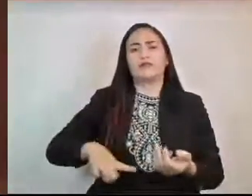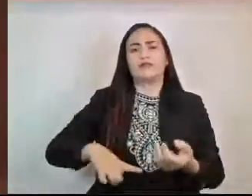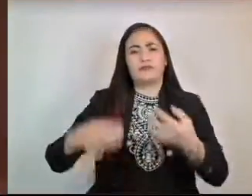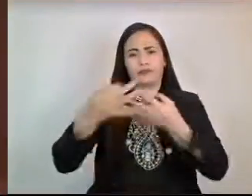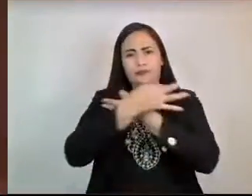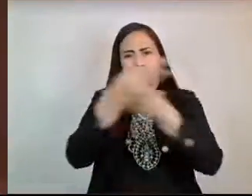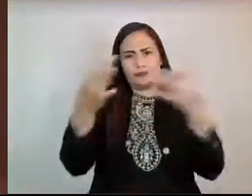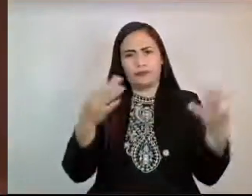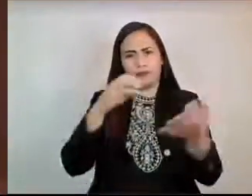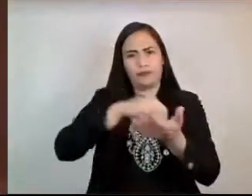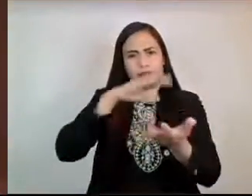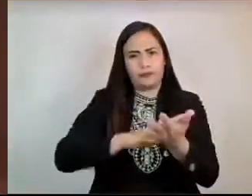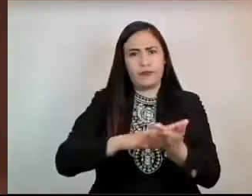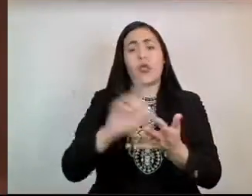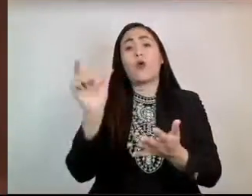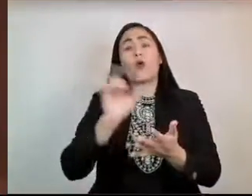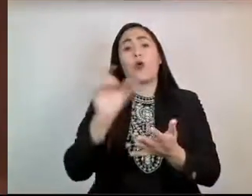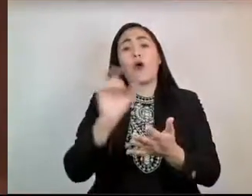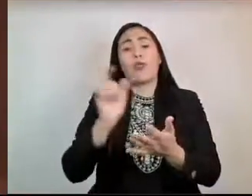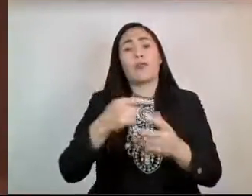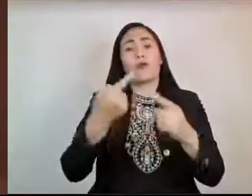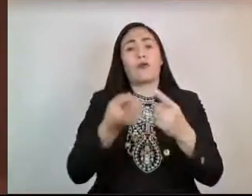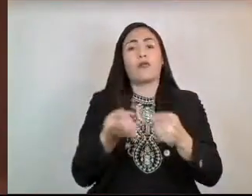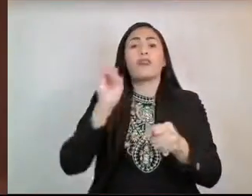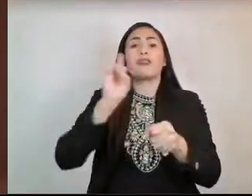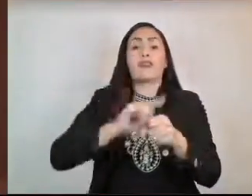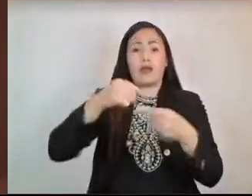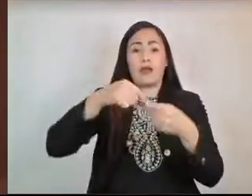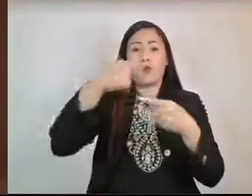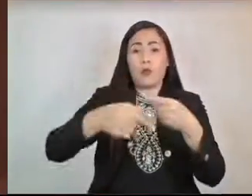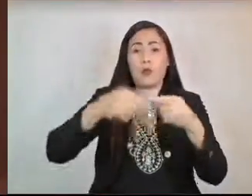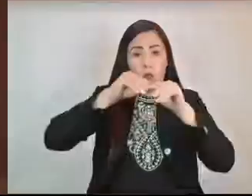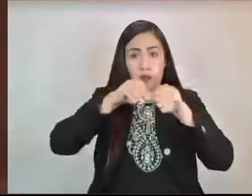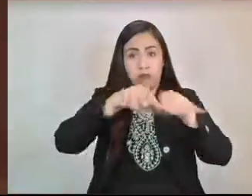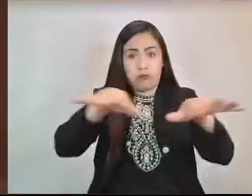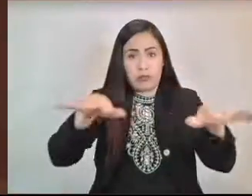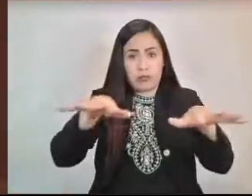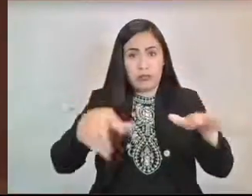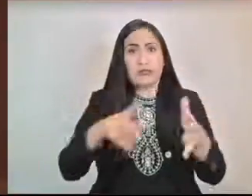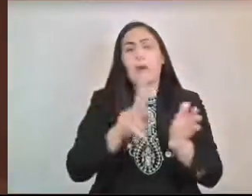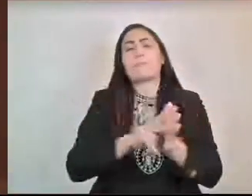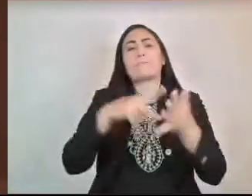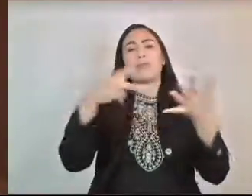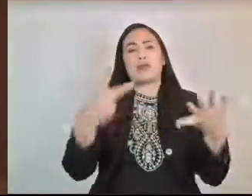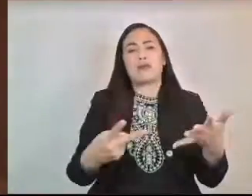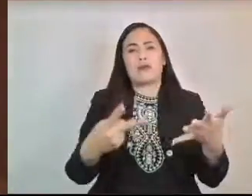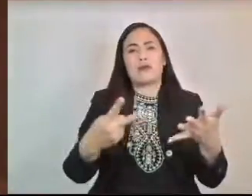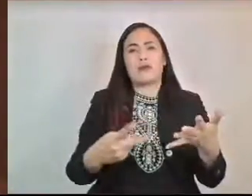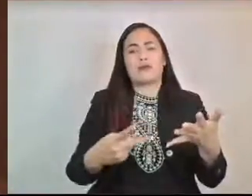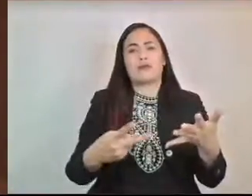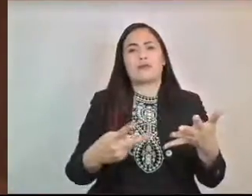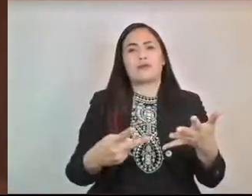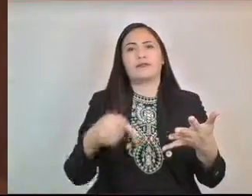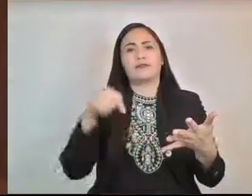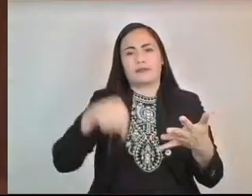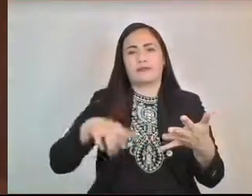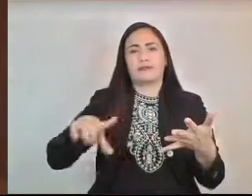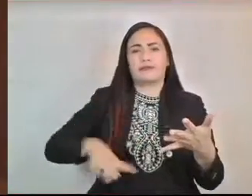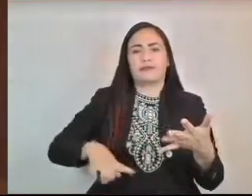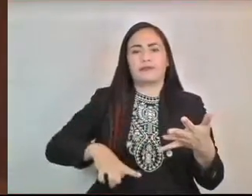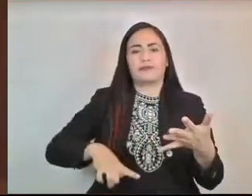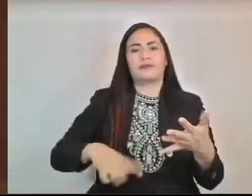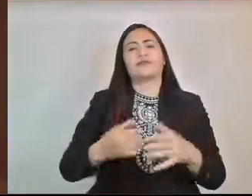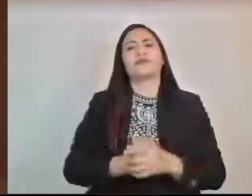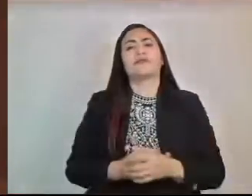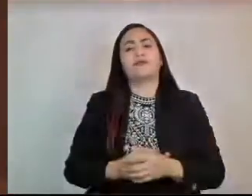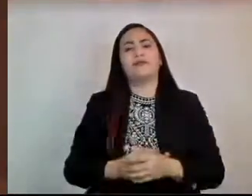este decreto entrará en vigor al día siguiente de su publicación en el periódico oficial Gaceta del Gobierno. Lo